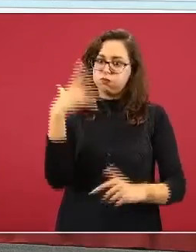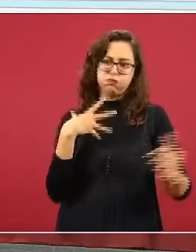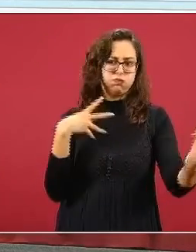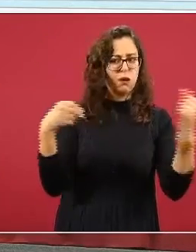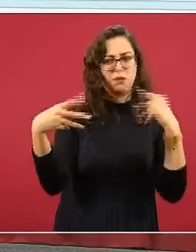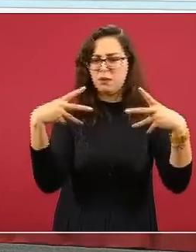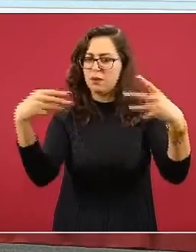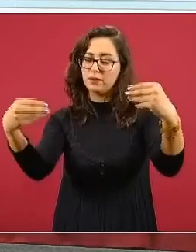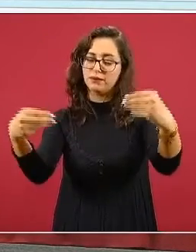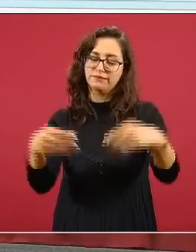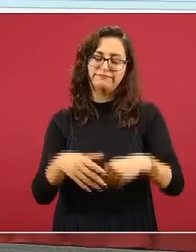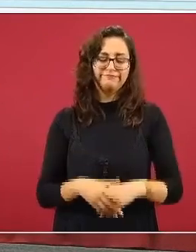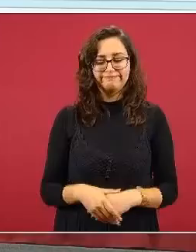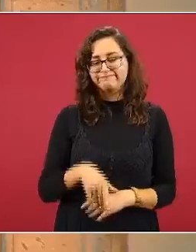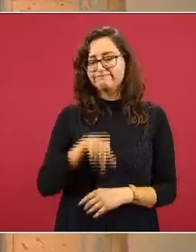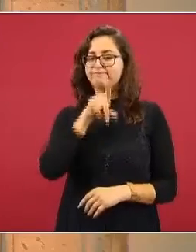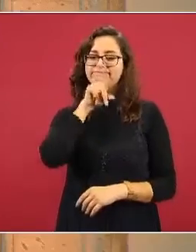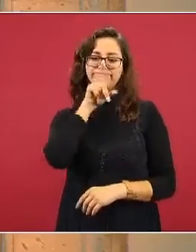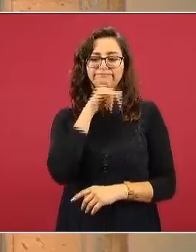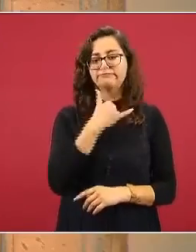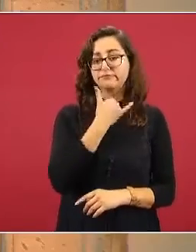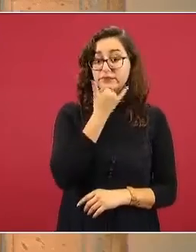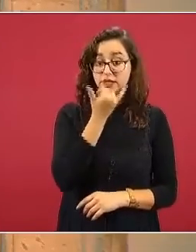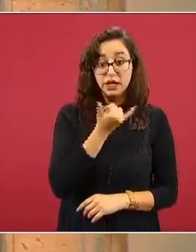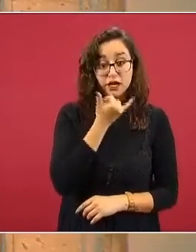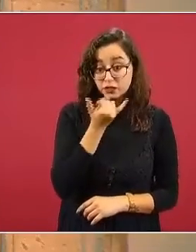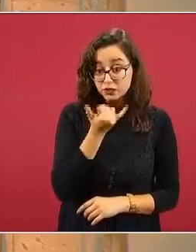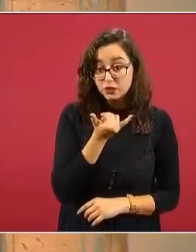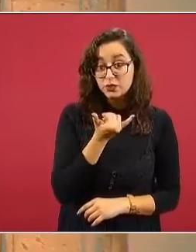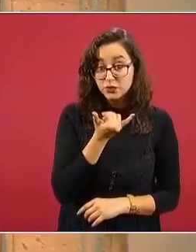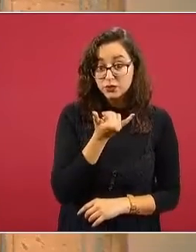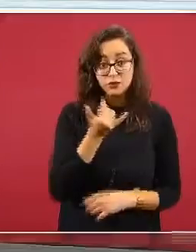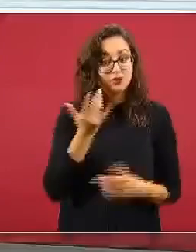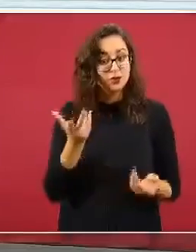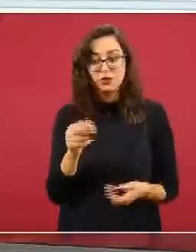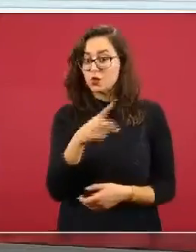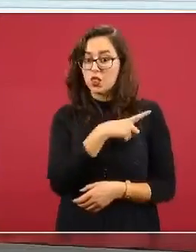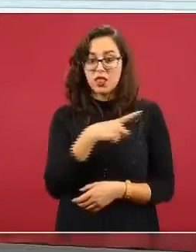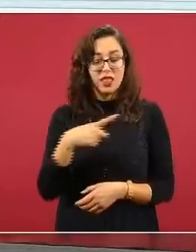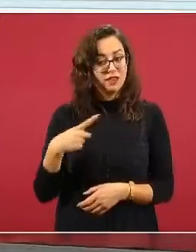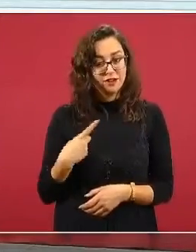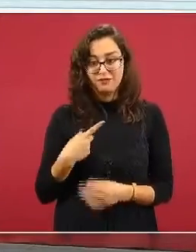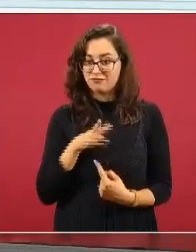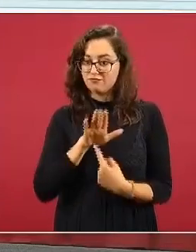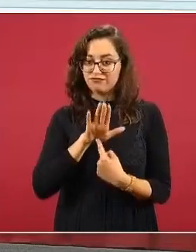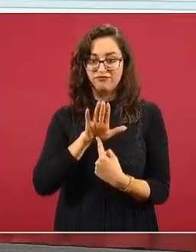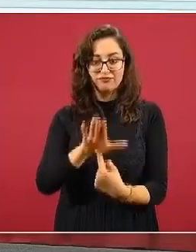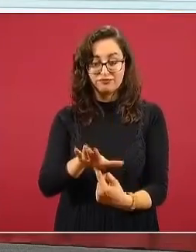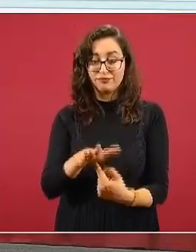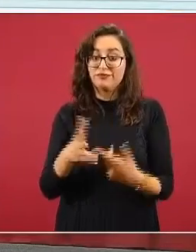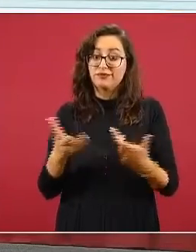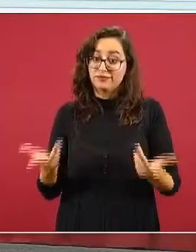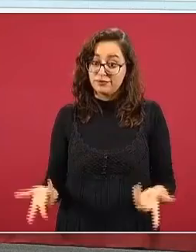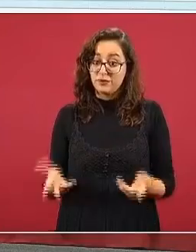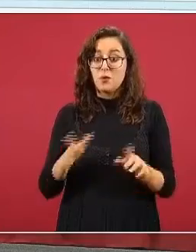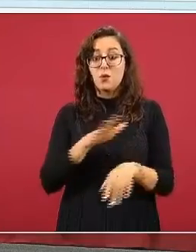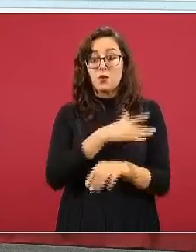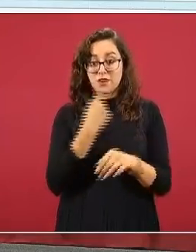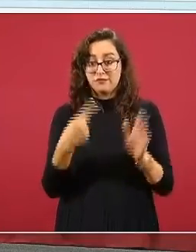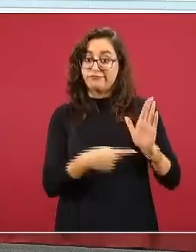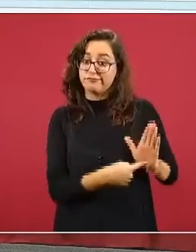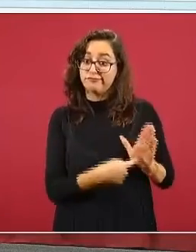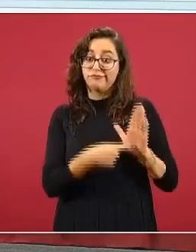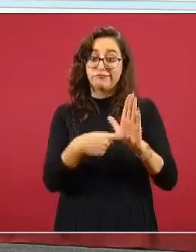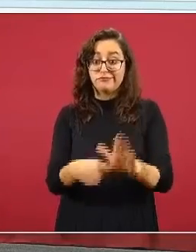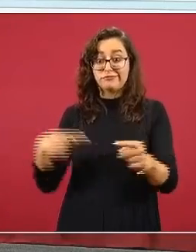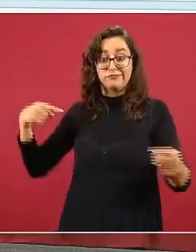en México, es incorrecta. No debemos de interpretarlo de esa manera, técnicamente es incorrecta, porque aquí tenemos la evidencia